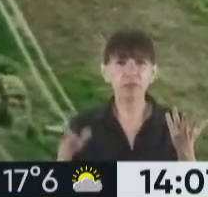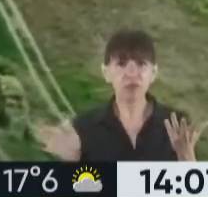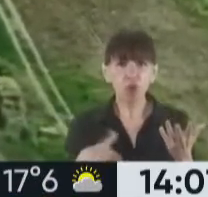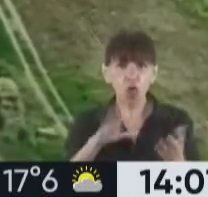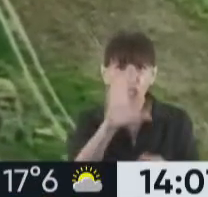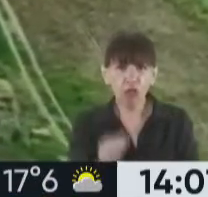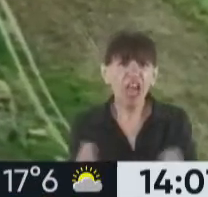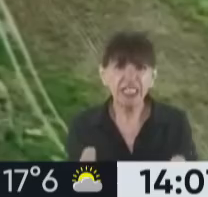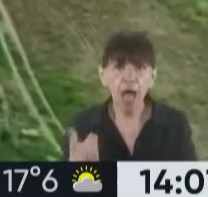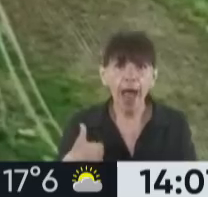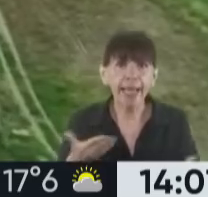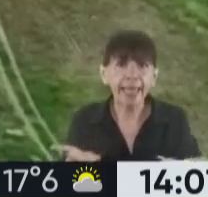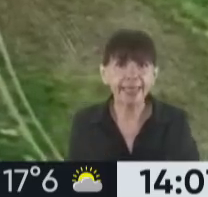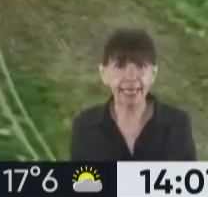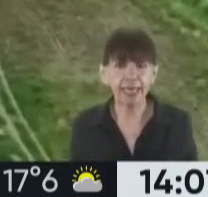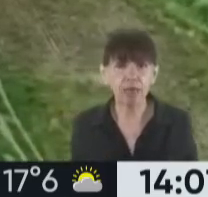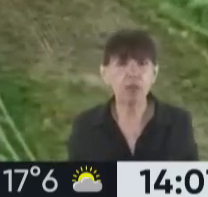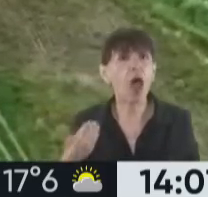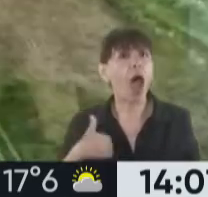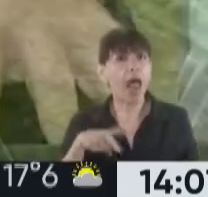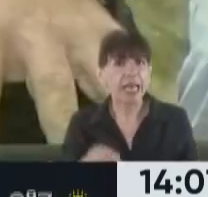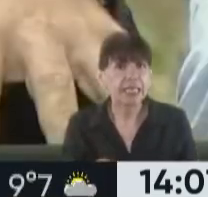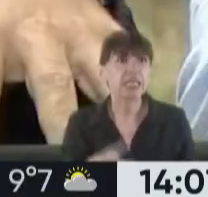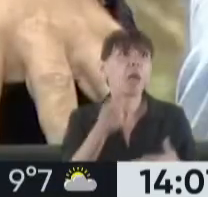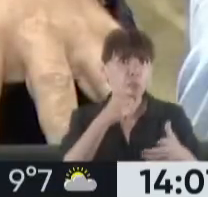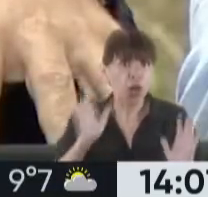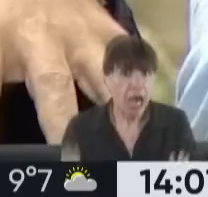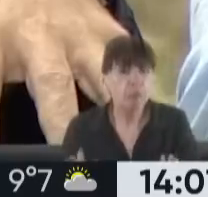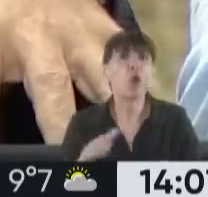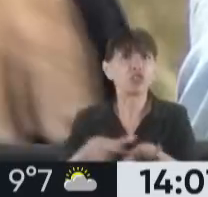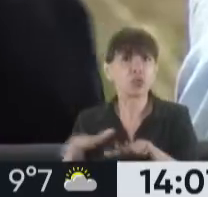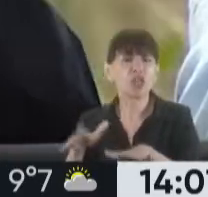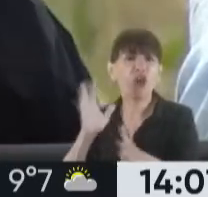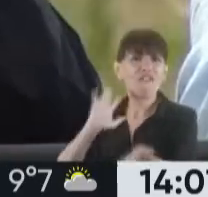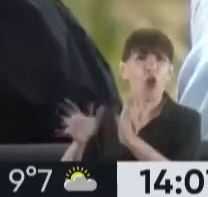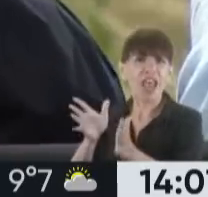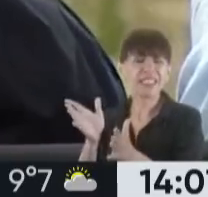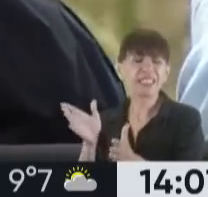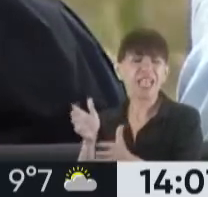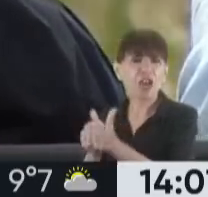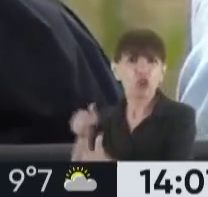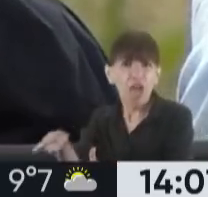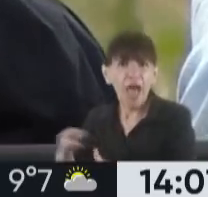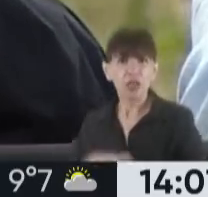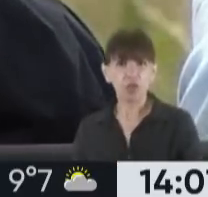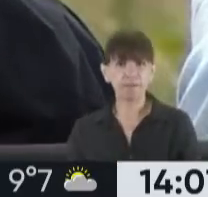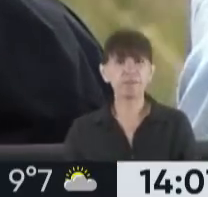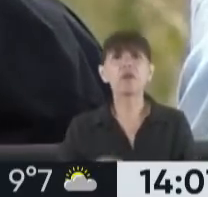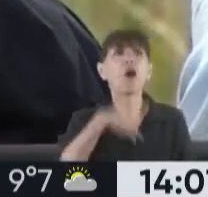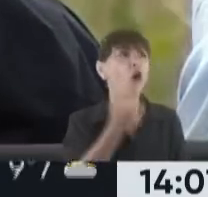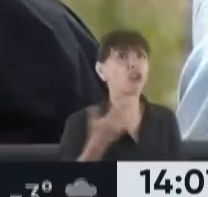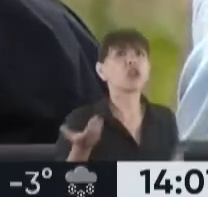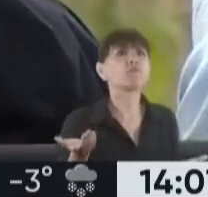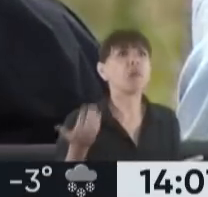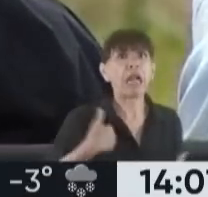La Argentina que padece la violencia de Rosario, la Argentina que pelea frente al fondo para